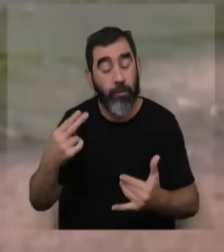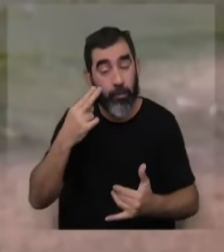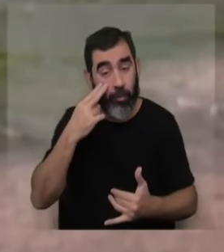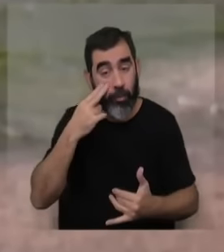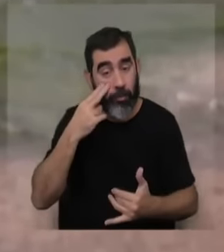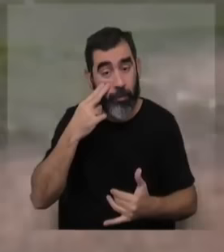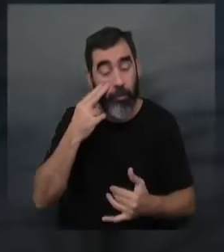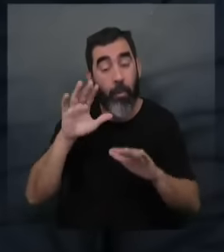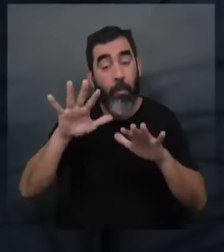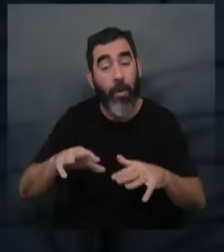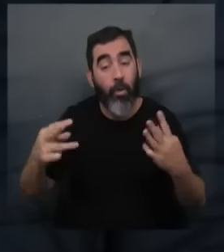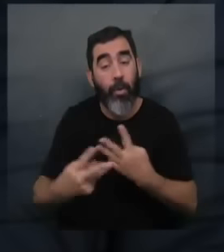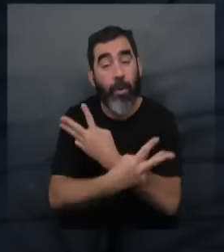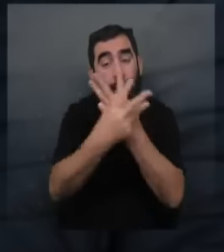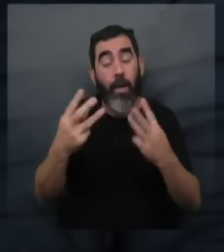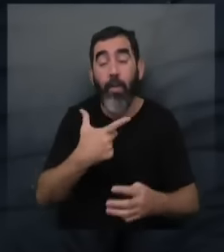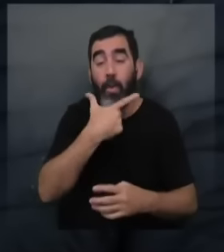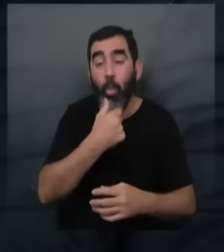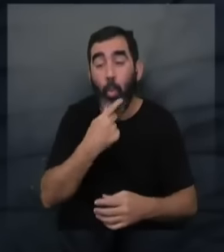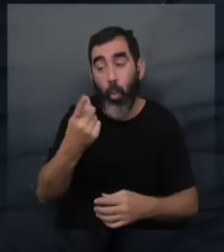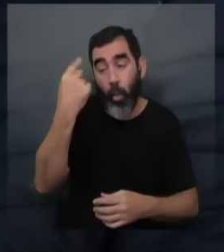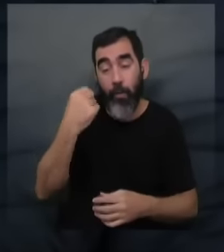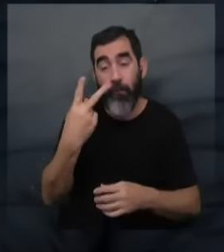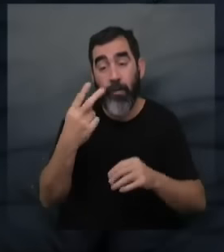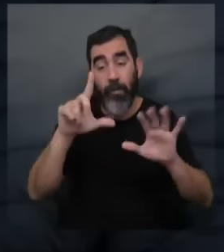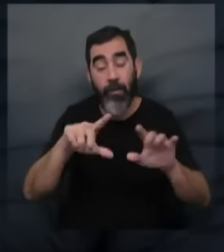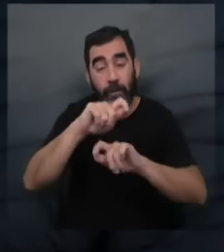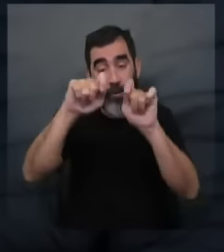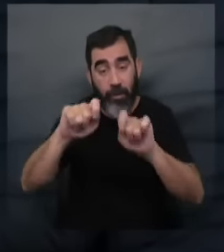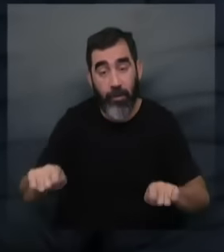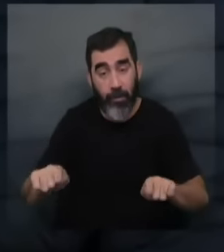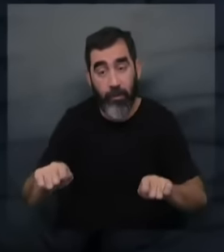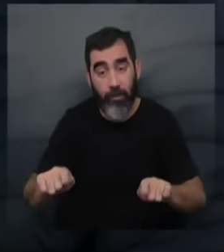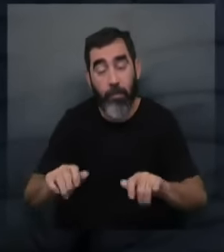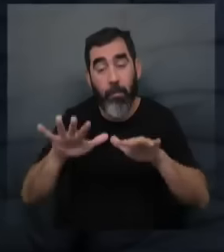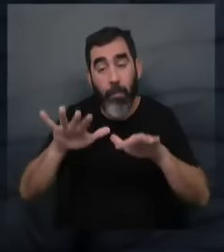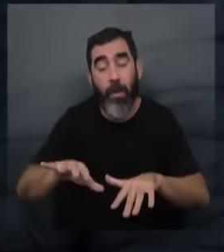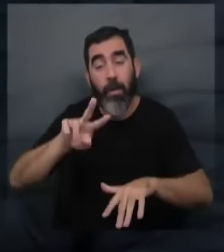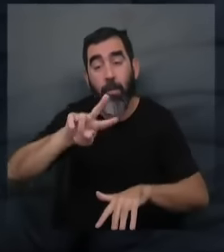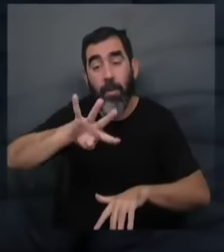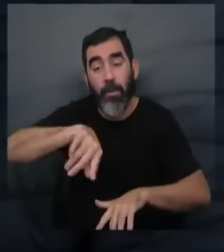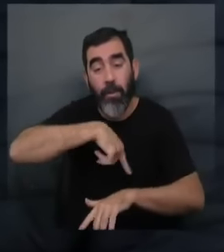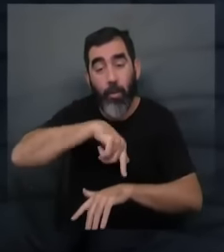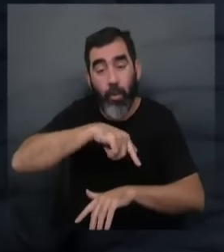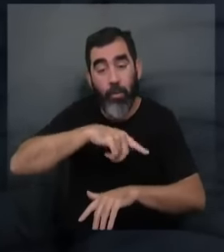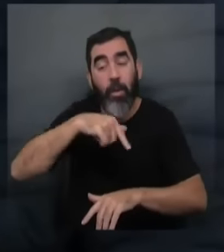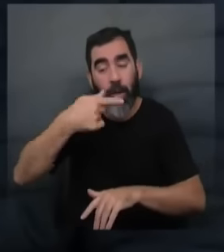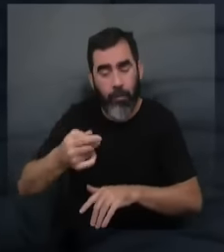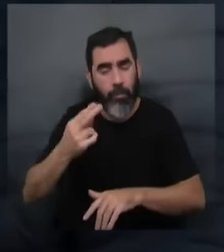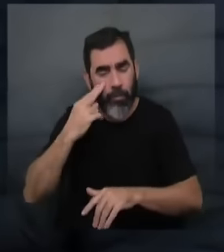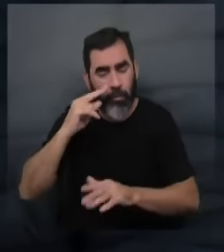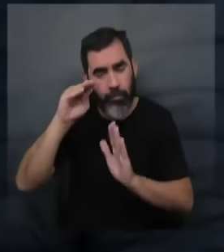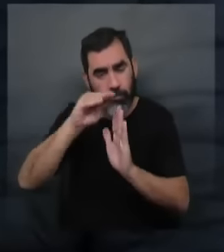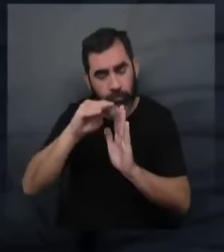nosotros en el marco del paro general parcial del día jueves 27 pasado del pnt nosotros paramos 24 horas a partir de ahí empezamos una serie de